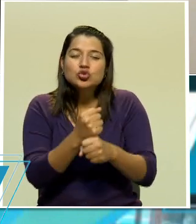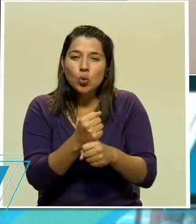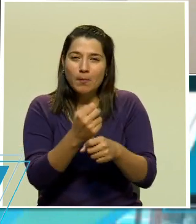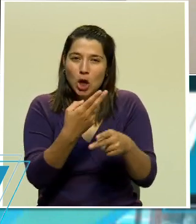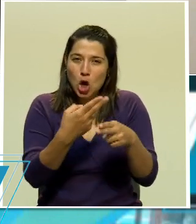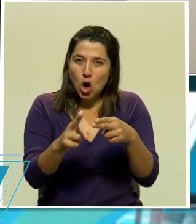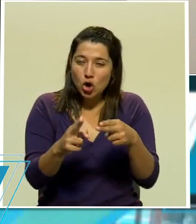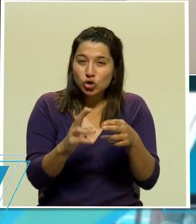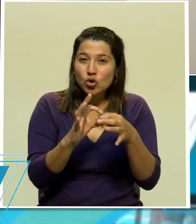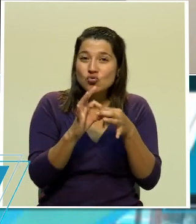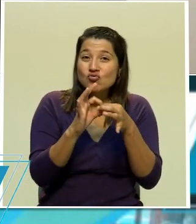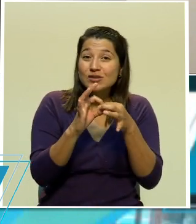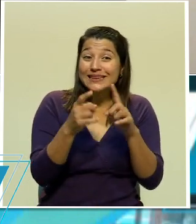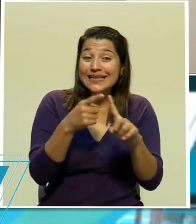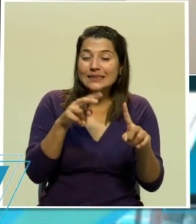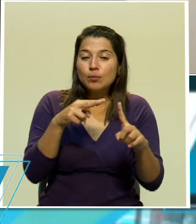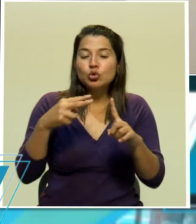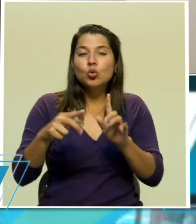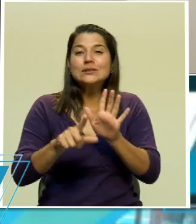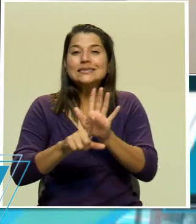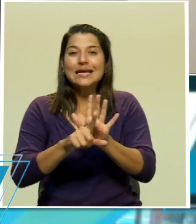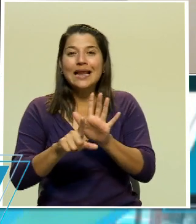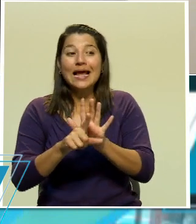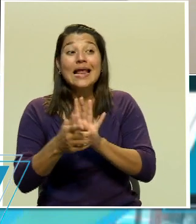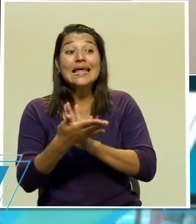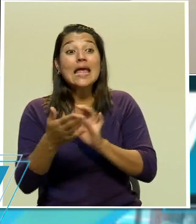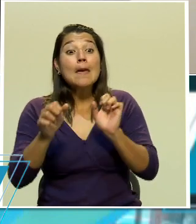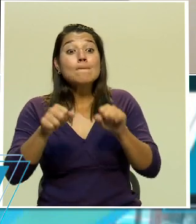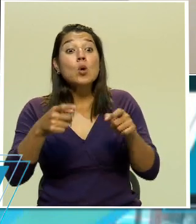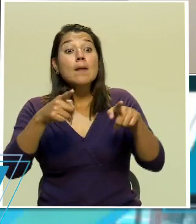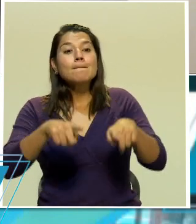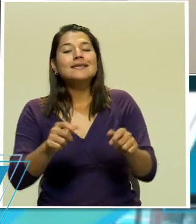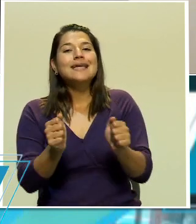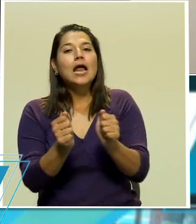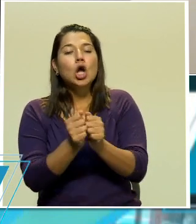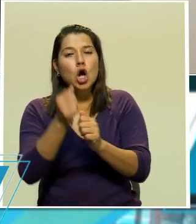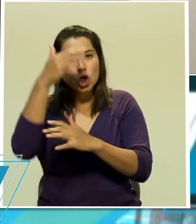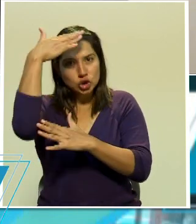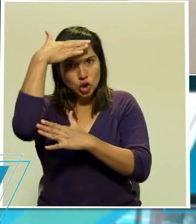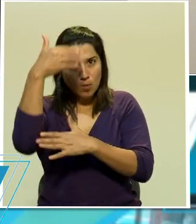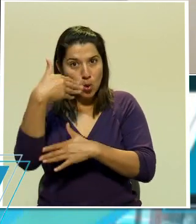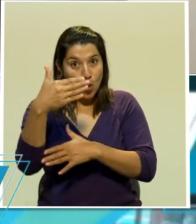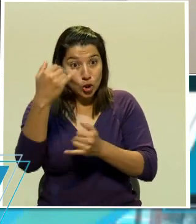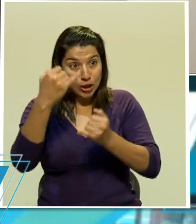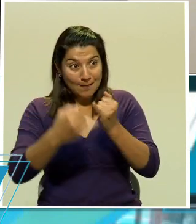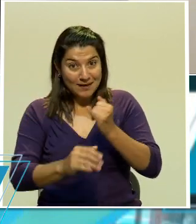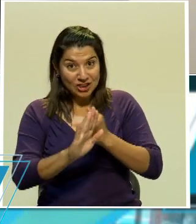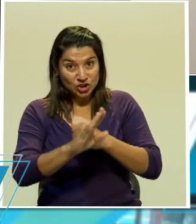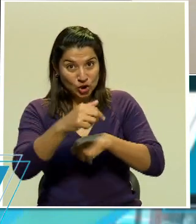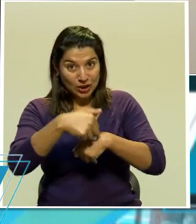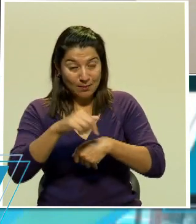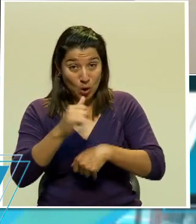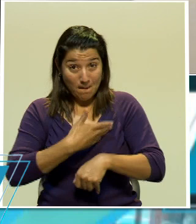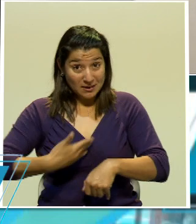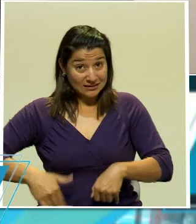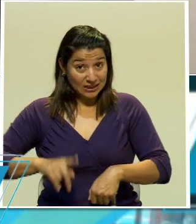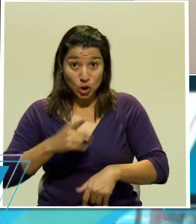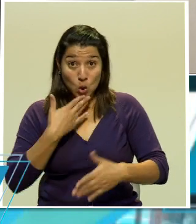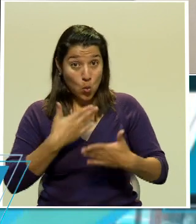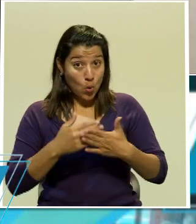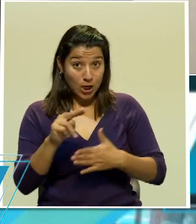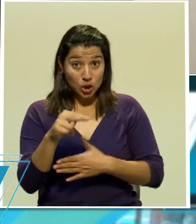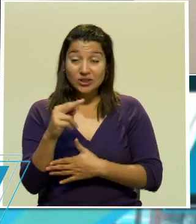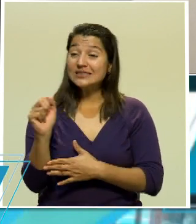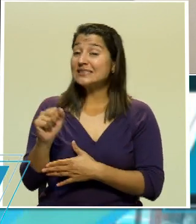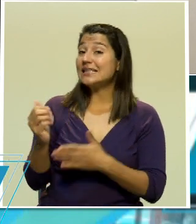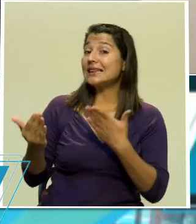Trump saliendo del ala oeste de la Casa Blanca. Creo que no son buenas noticias para el presidente. Sí, posiblemente